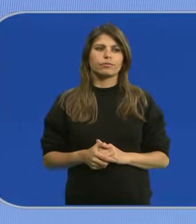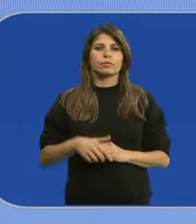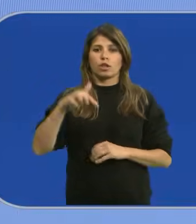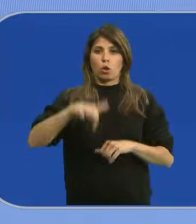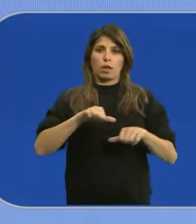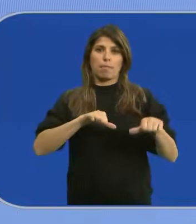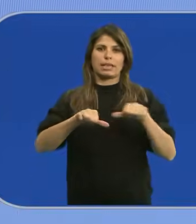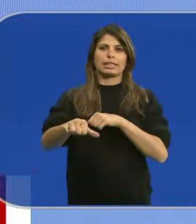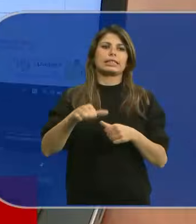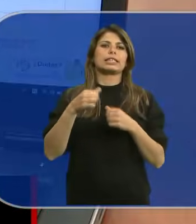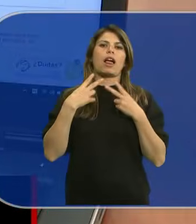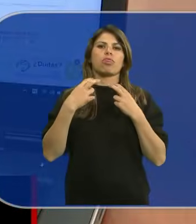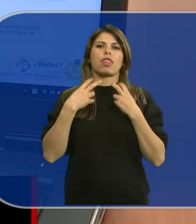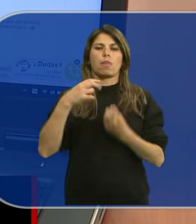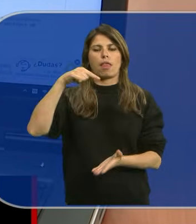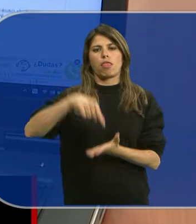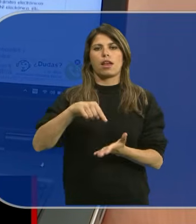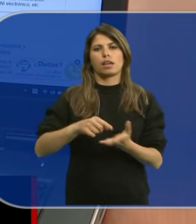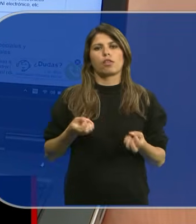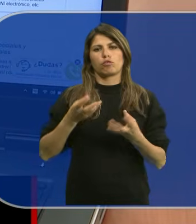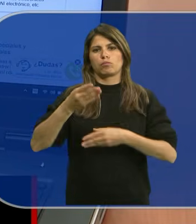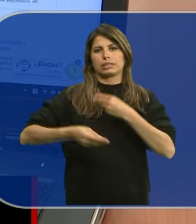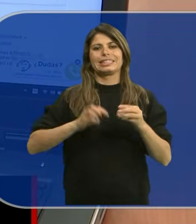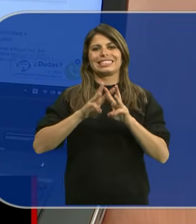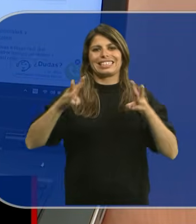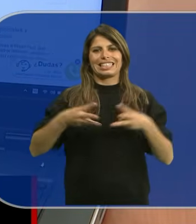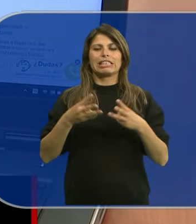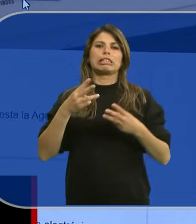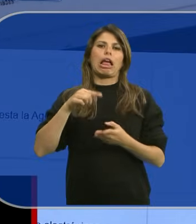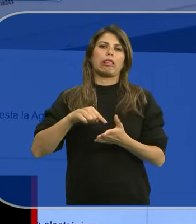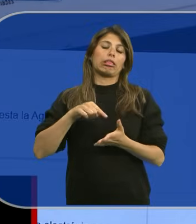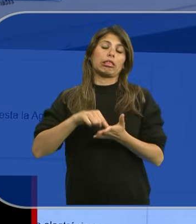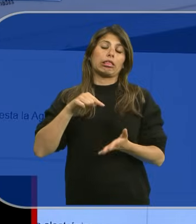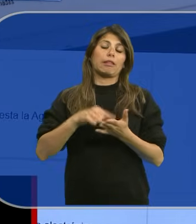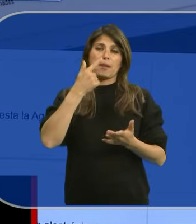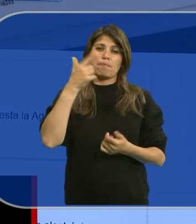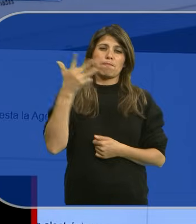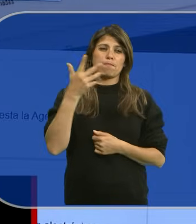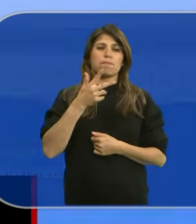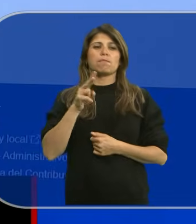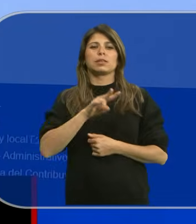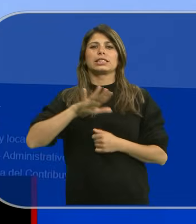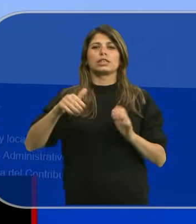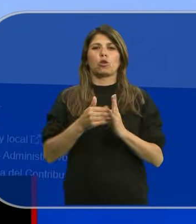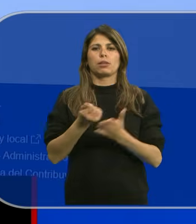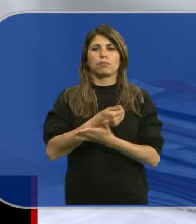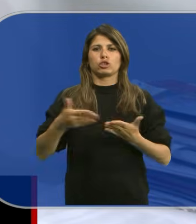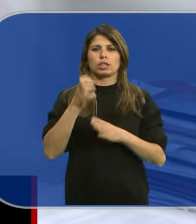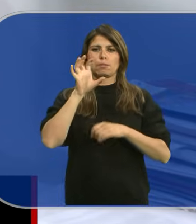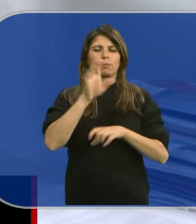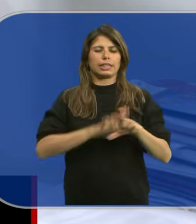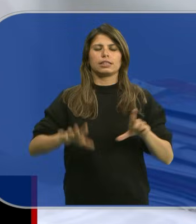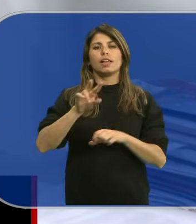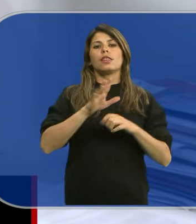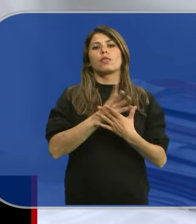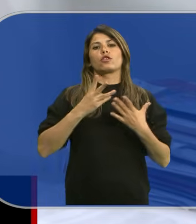Desde hoy ya se puede hacer la declaración de la renta por Internet. Hacienda prevé ingresar cerca de 25.000 millones en todo el país, un 18% más que el